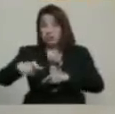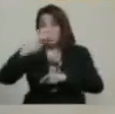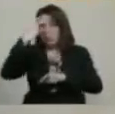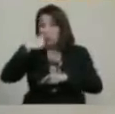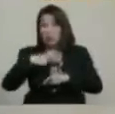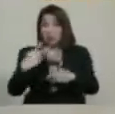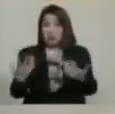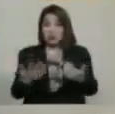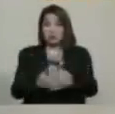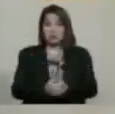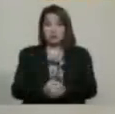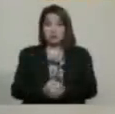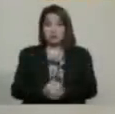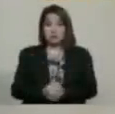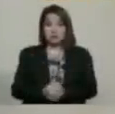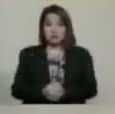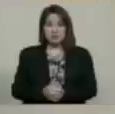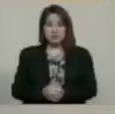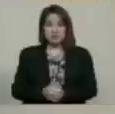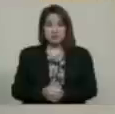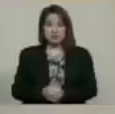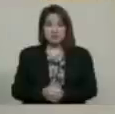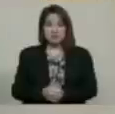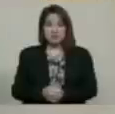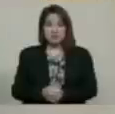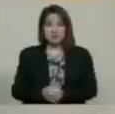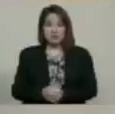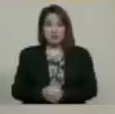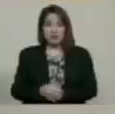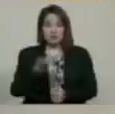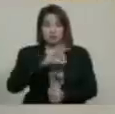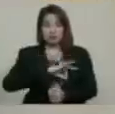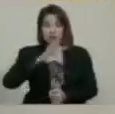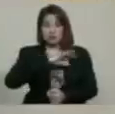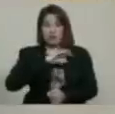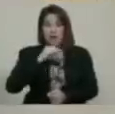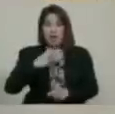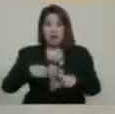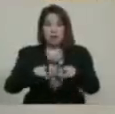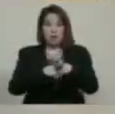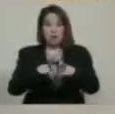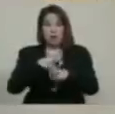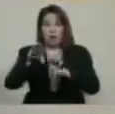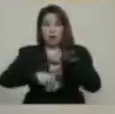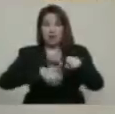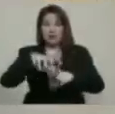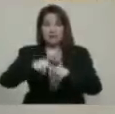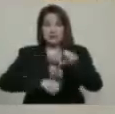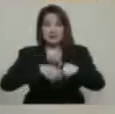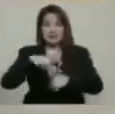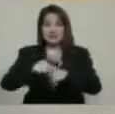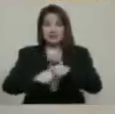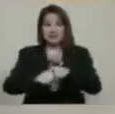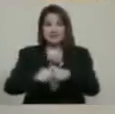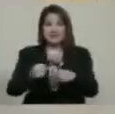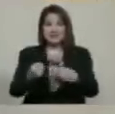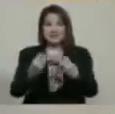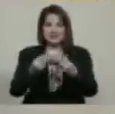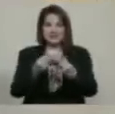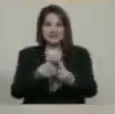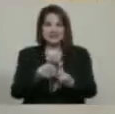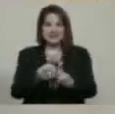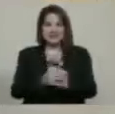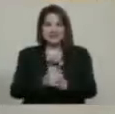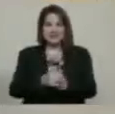consumidores, consumidores, una sociedad de consumidores, no una sociedad productiva. Y la base de una sociedad